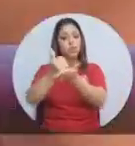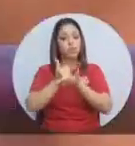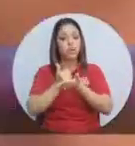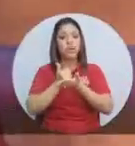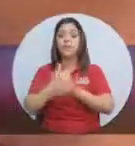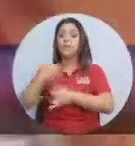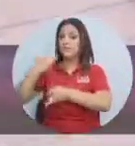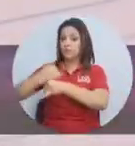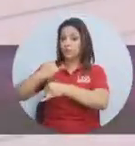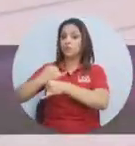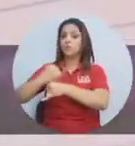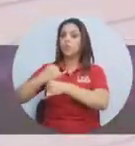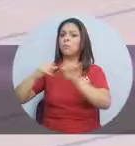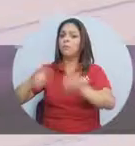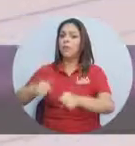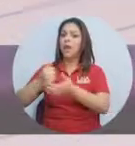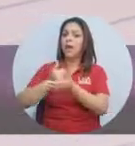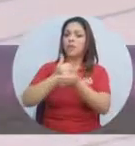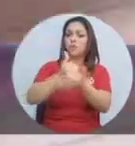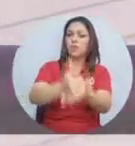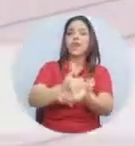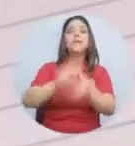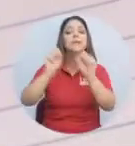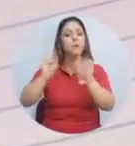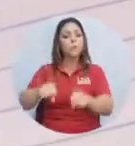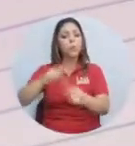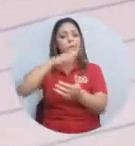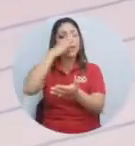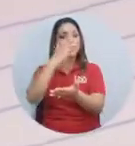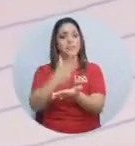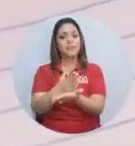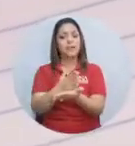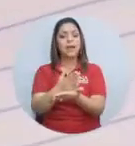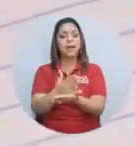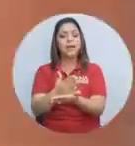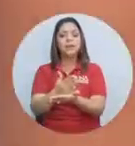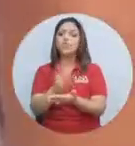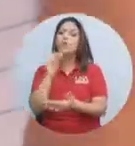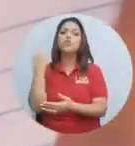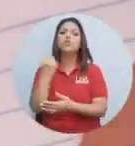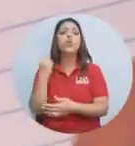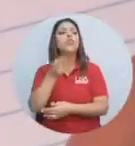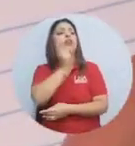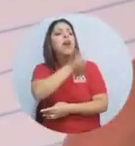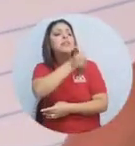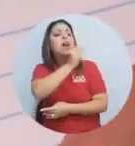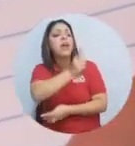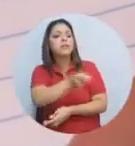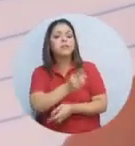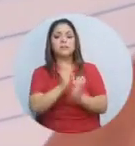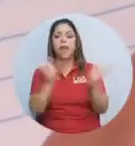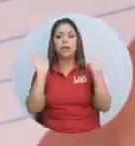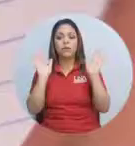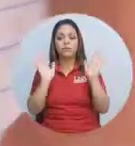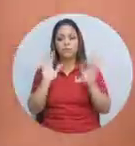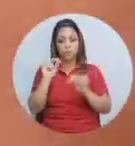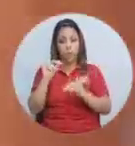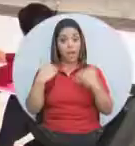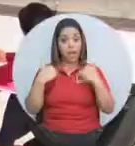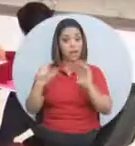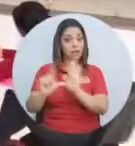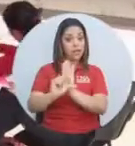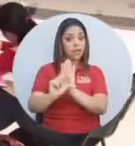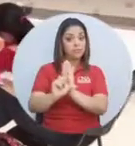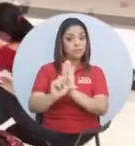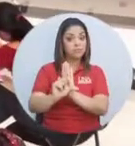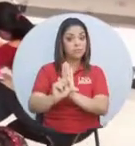ver en esa formación. Y se puede detener, hay una consecuencia legal ya establecida, no es nada más que le van a pegar una regañada y ya. Correcto.